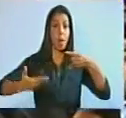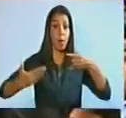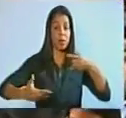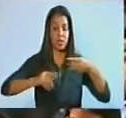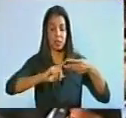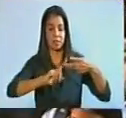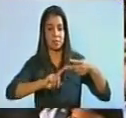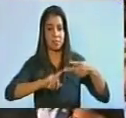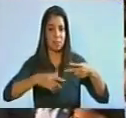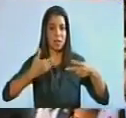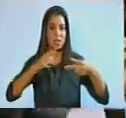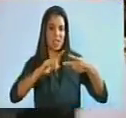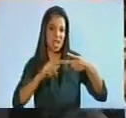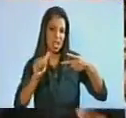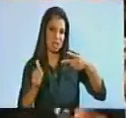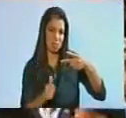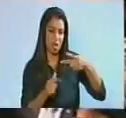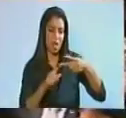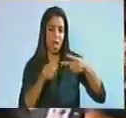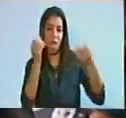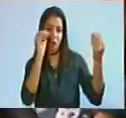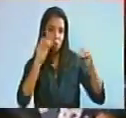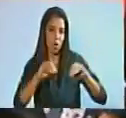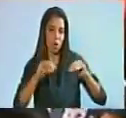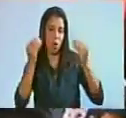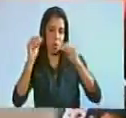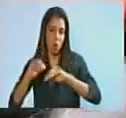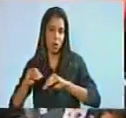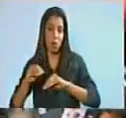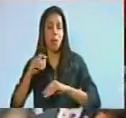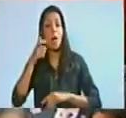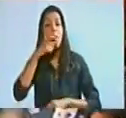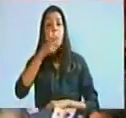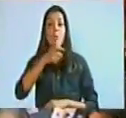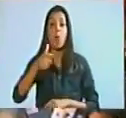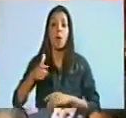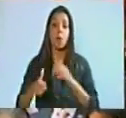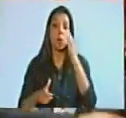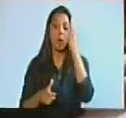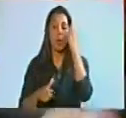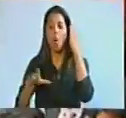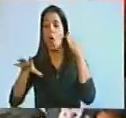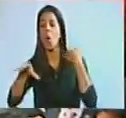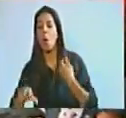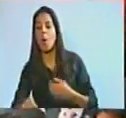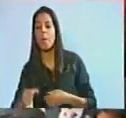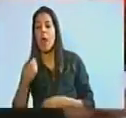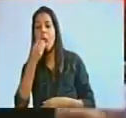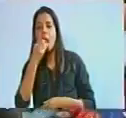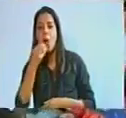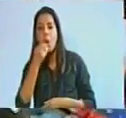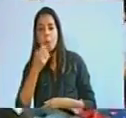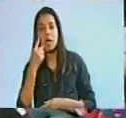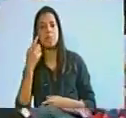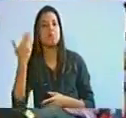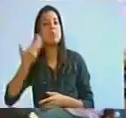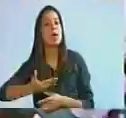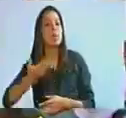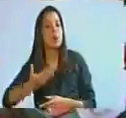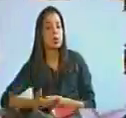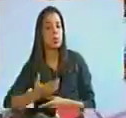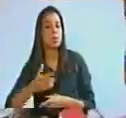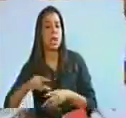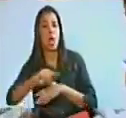acordados. Es decir, que a nuestro pueblo lleguen los productos priorizados, determinados por